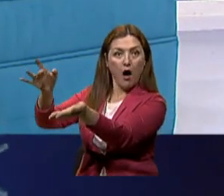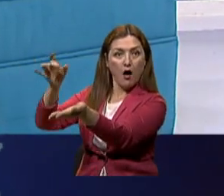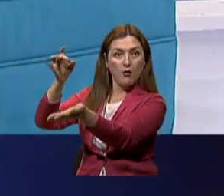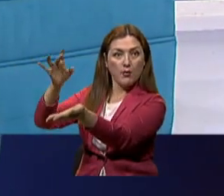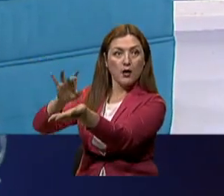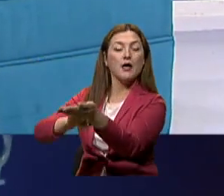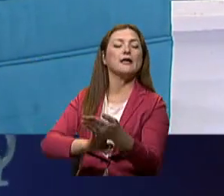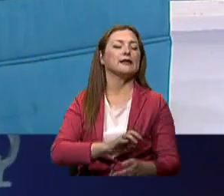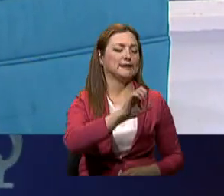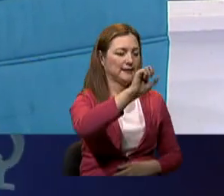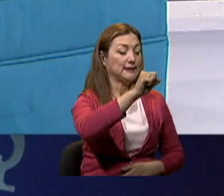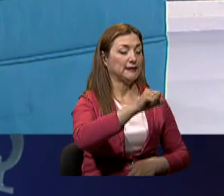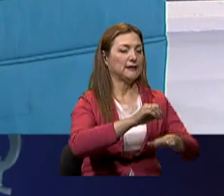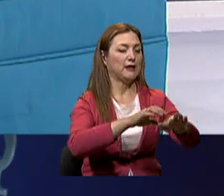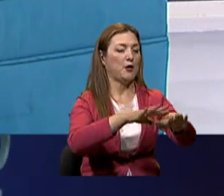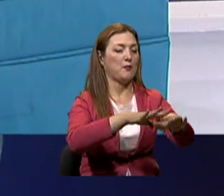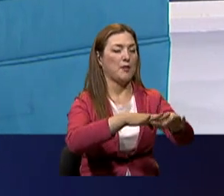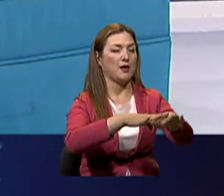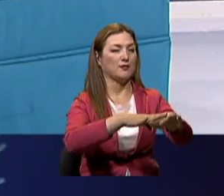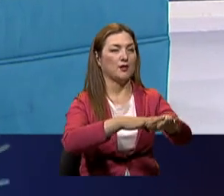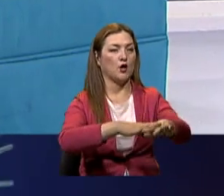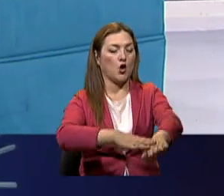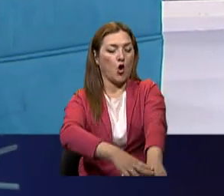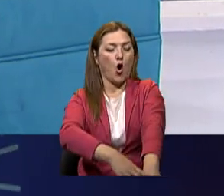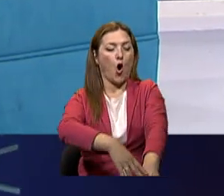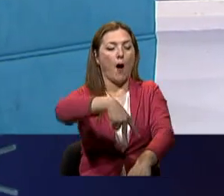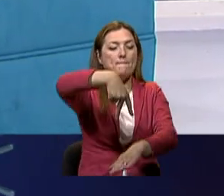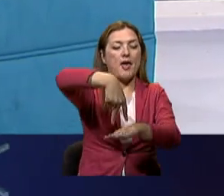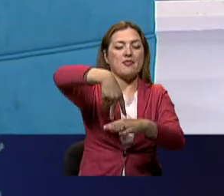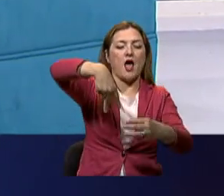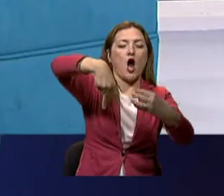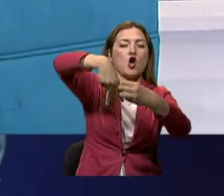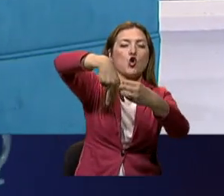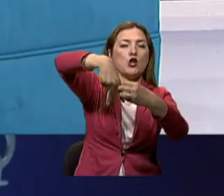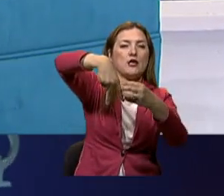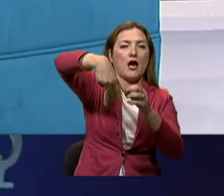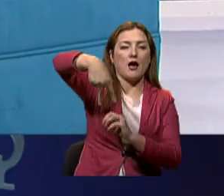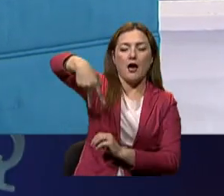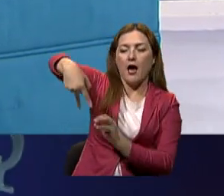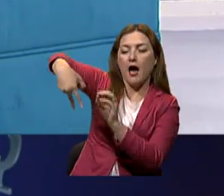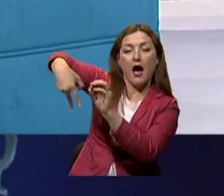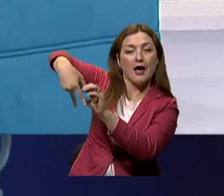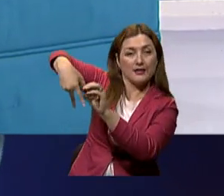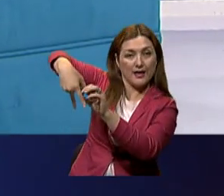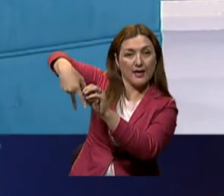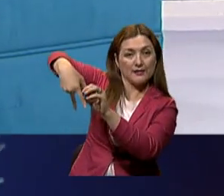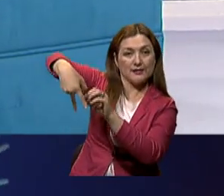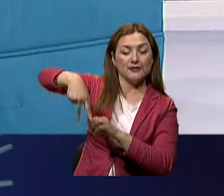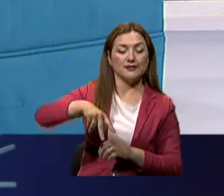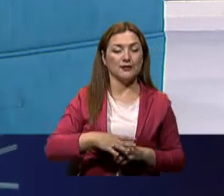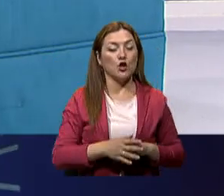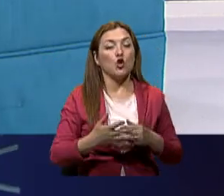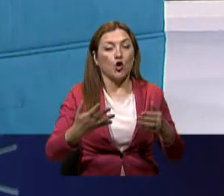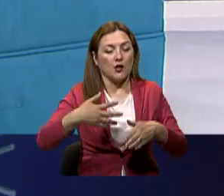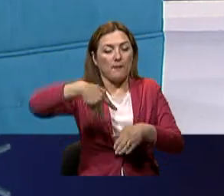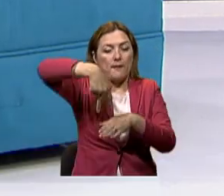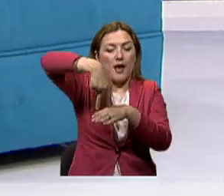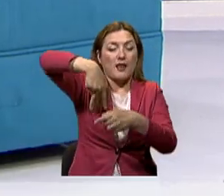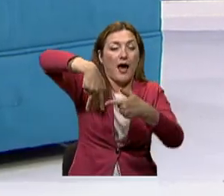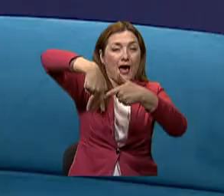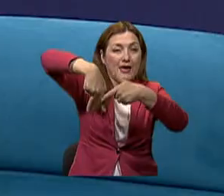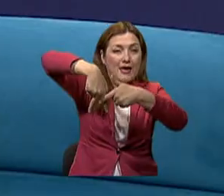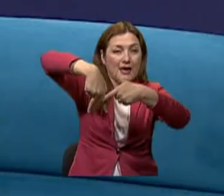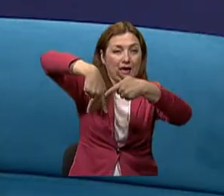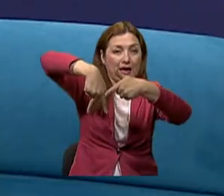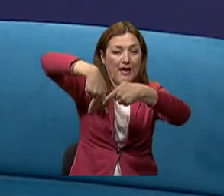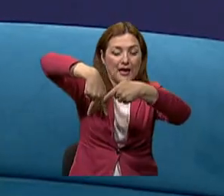el pie, atrás de la rodilla y en la ingle. Entonces nosotros vamos a, si vemos que no tiene pulso, no palpamos bien, pues puede